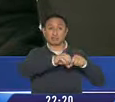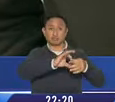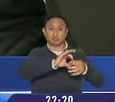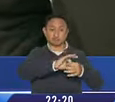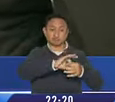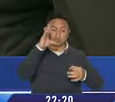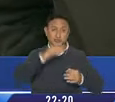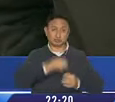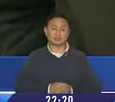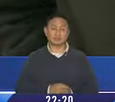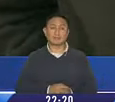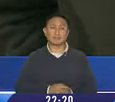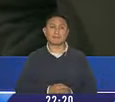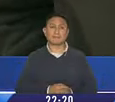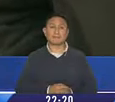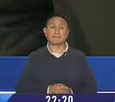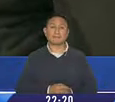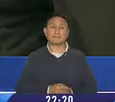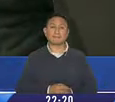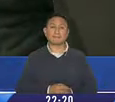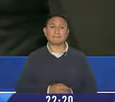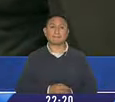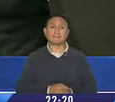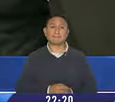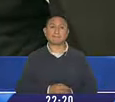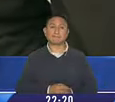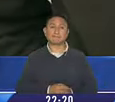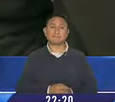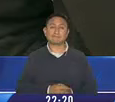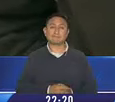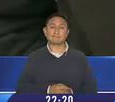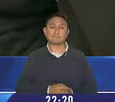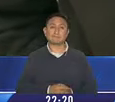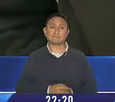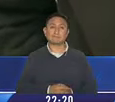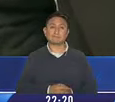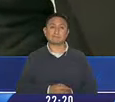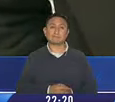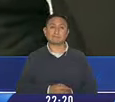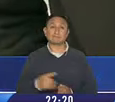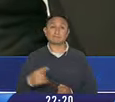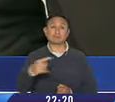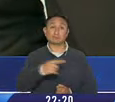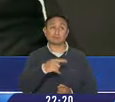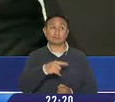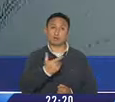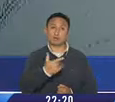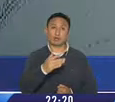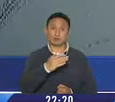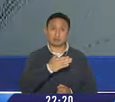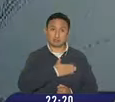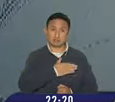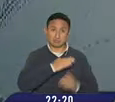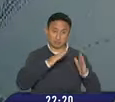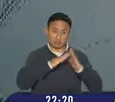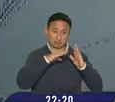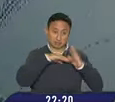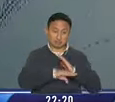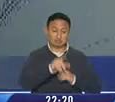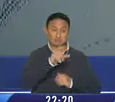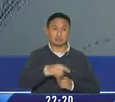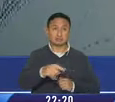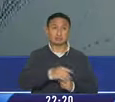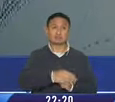le forzan el picaporte y se entran. Cierran la puerta y vuelven a entrar como que estuvieran en la casa de él. Los delincuentes se llevan